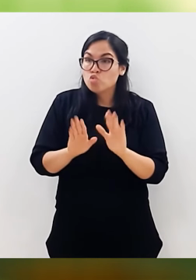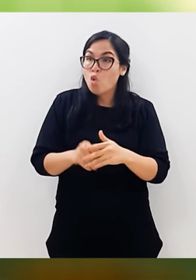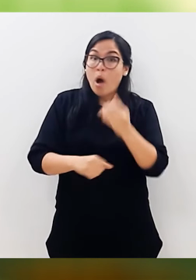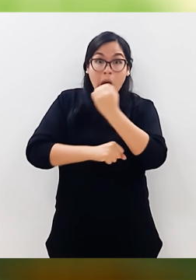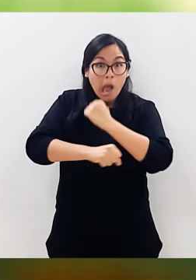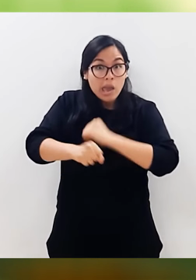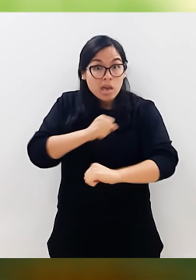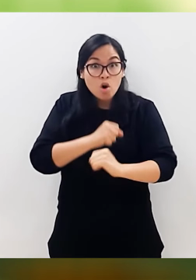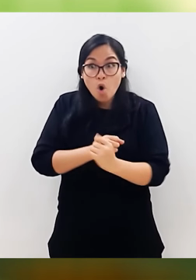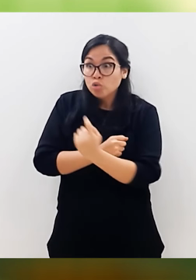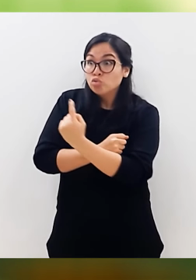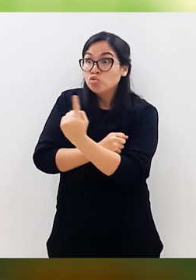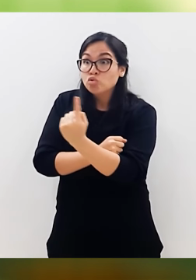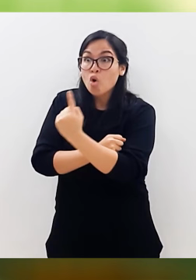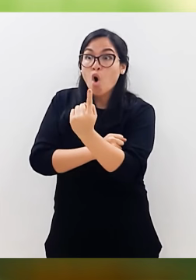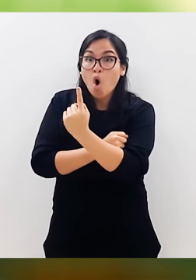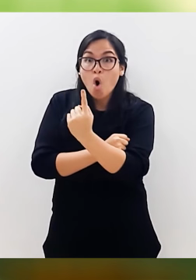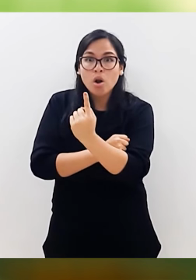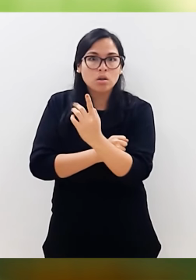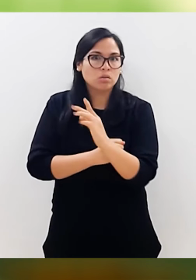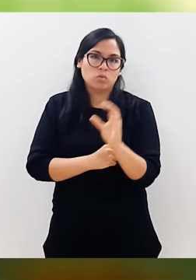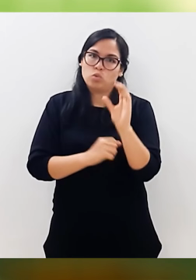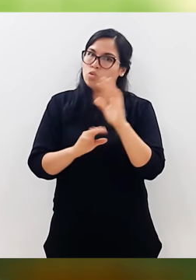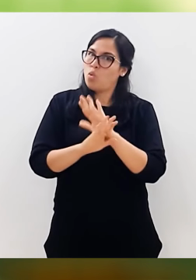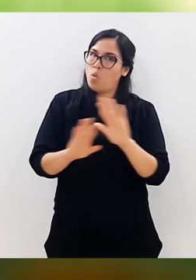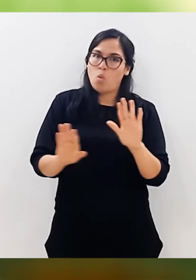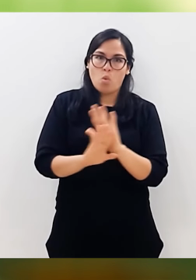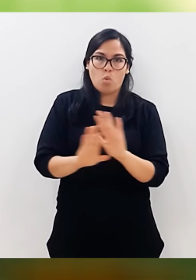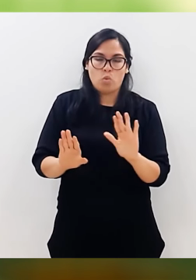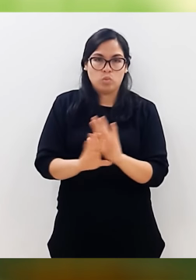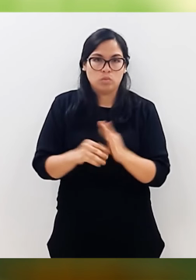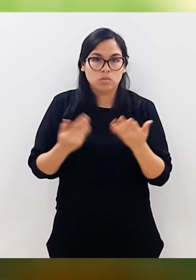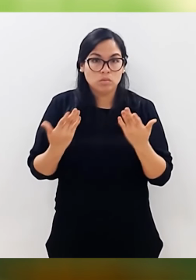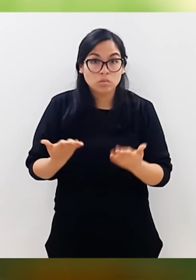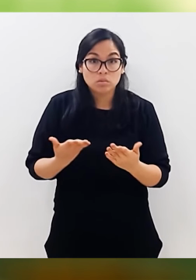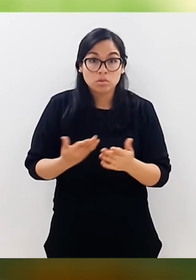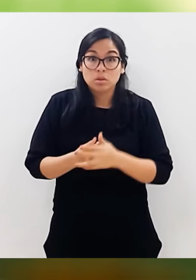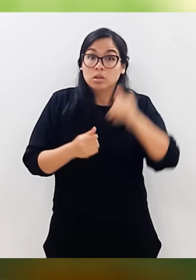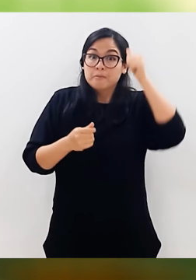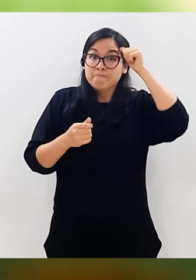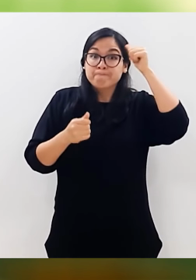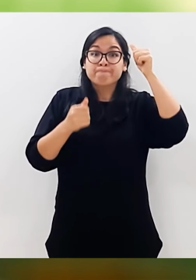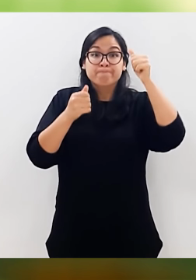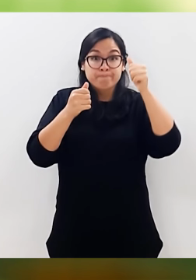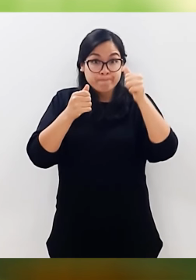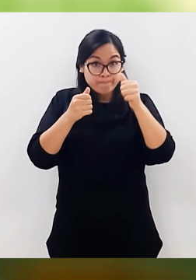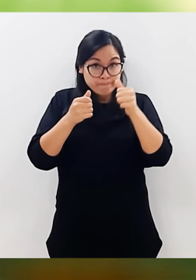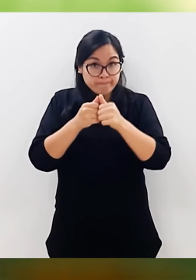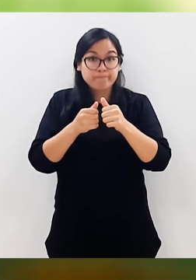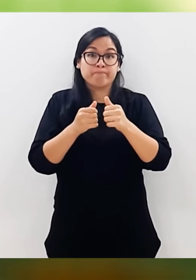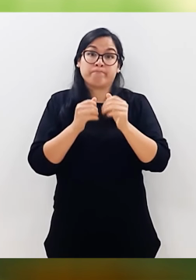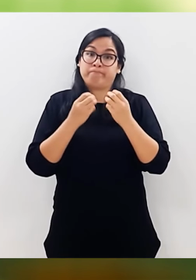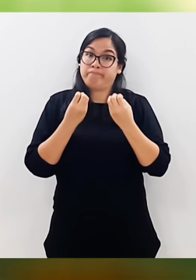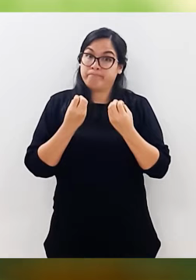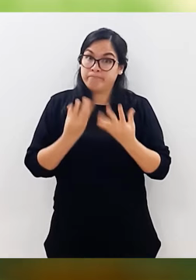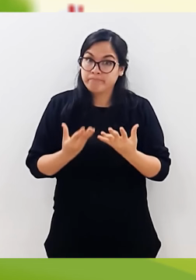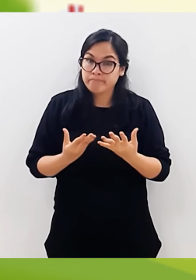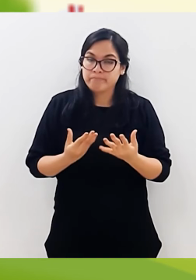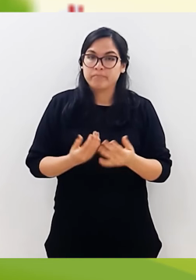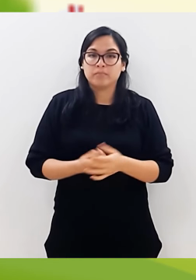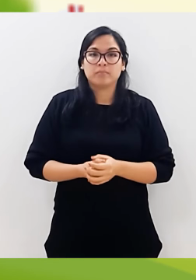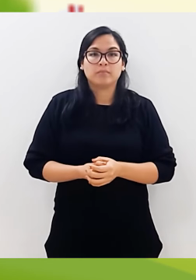hijas e hijos desprotegidos. Eso hay que recordarlo muy bien.